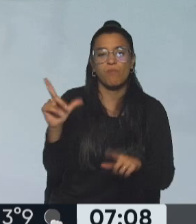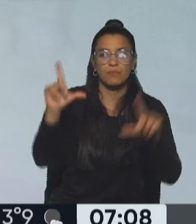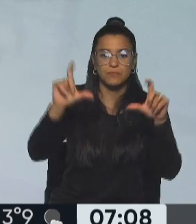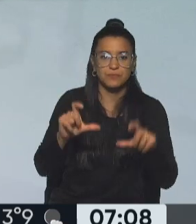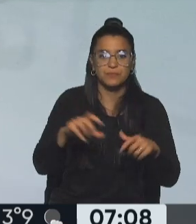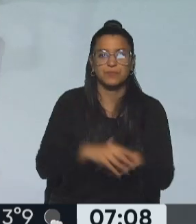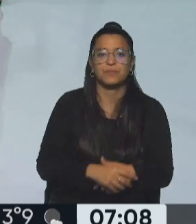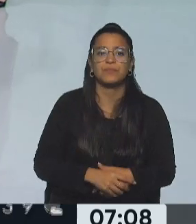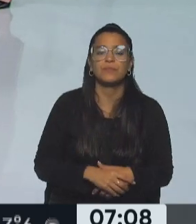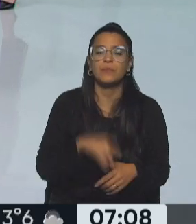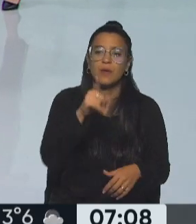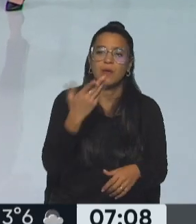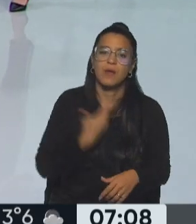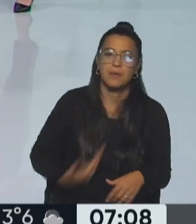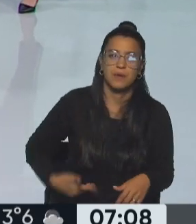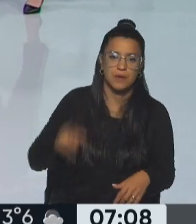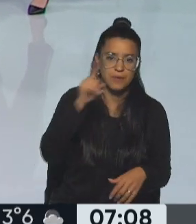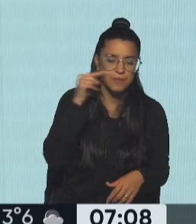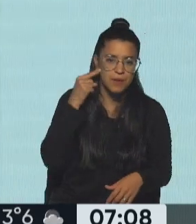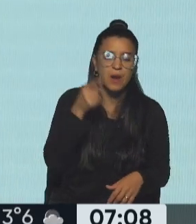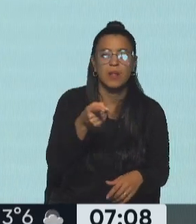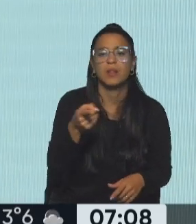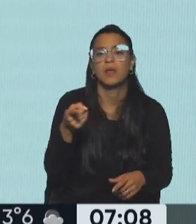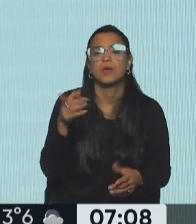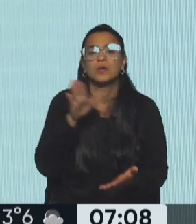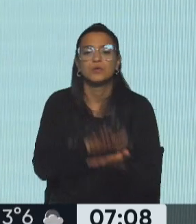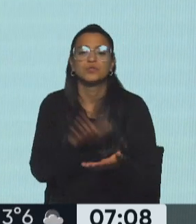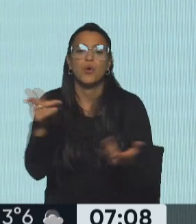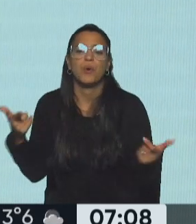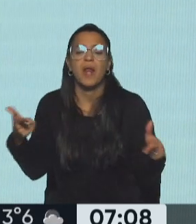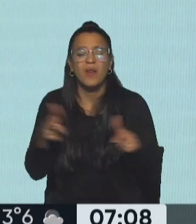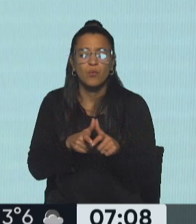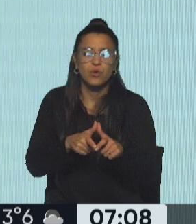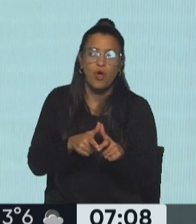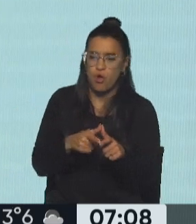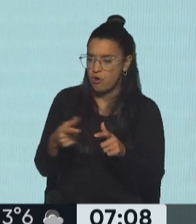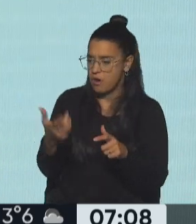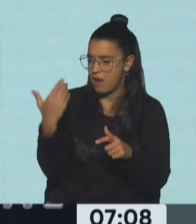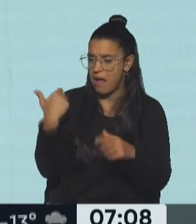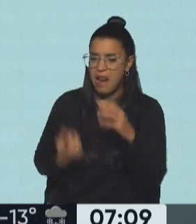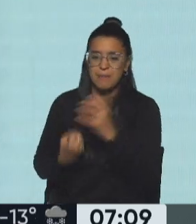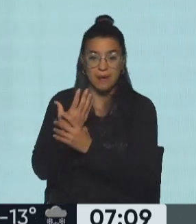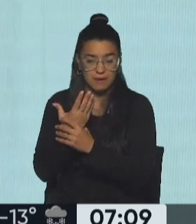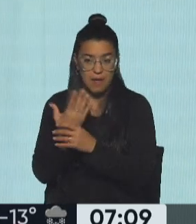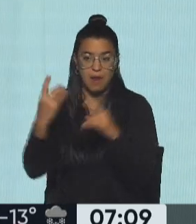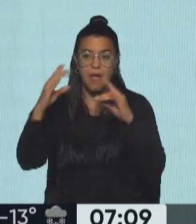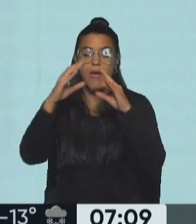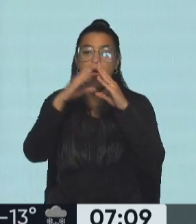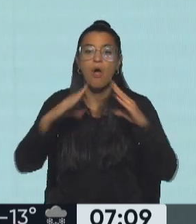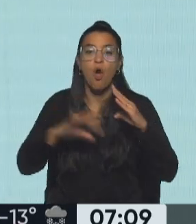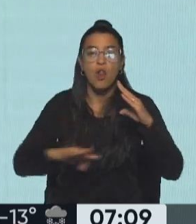presidente Alberto Fernández A propósito de una reunión sí que tuvo por la mañana en la quinta de Olivos